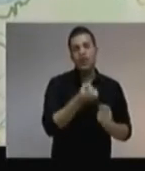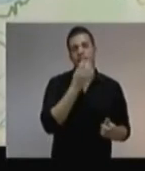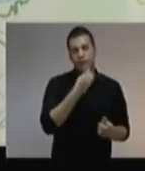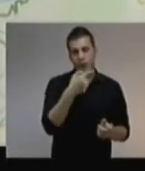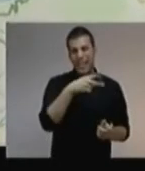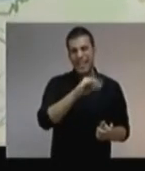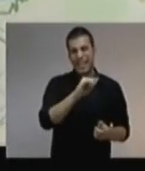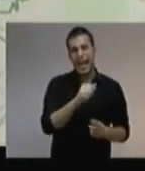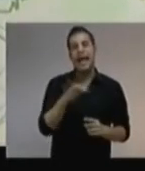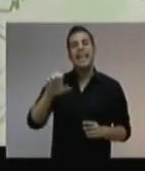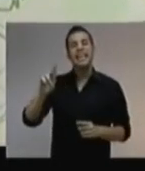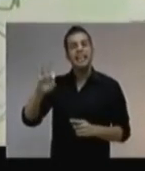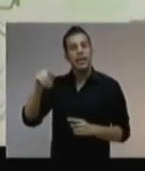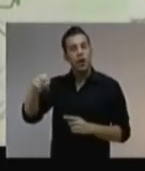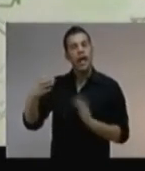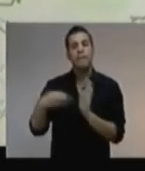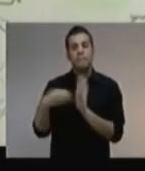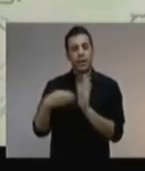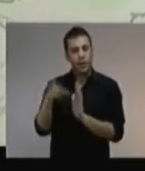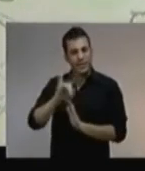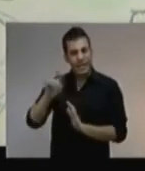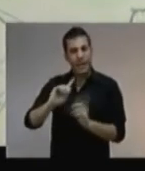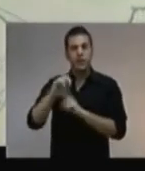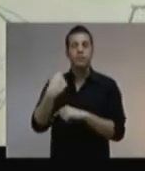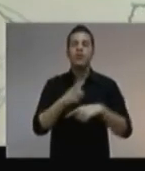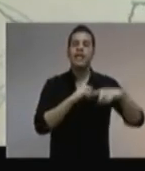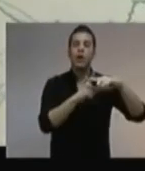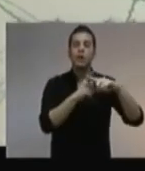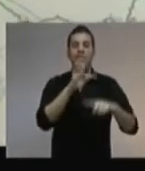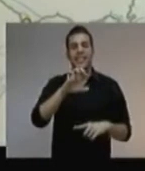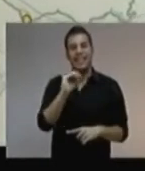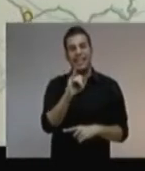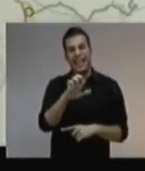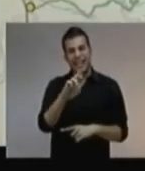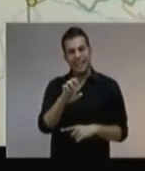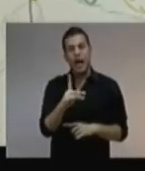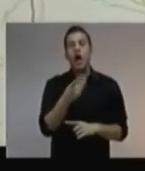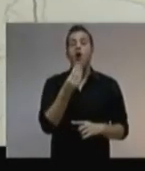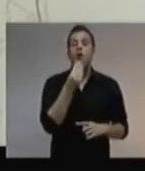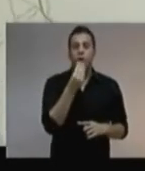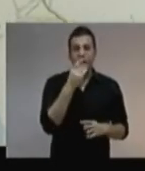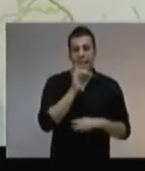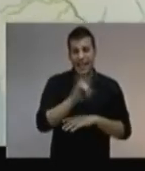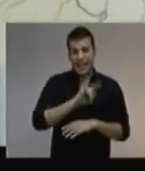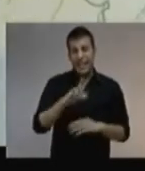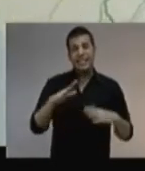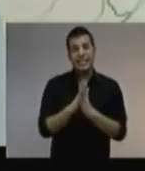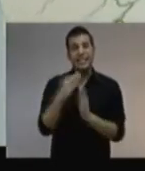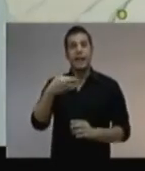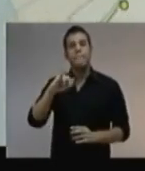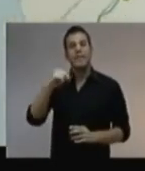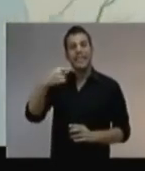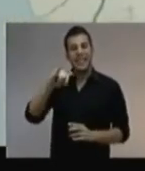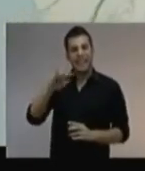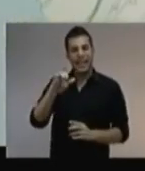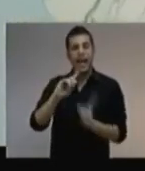En Telor admiramos sus balcones canarios y subimos más tarde hasta la Cruz de Tejeda. Probamos la típica comida canaria en Santa Brígida y acabamos el